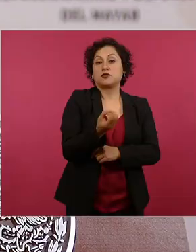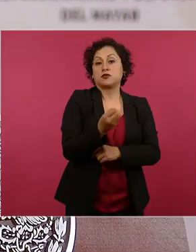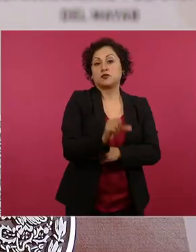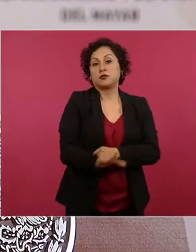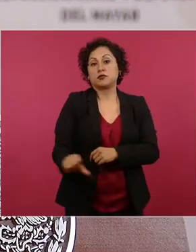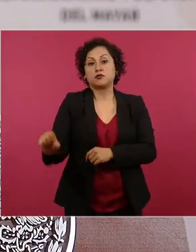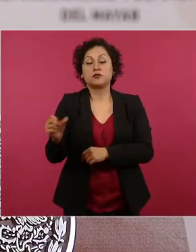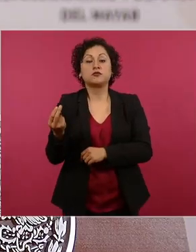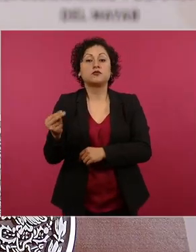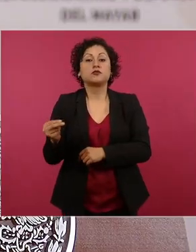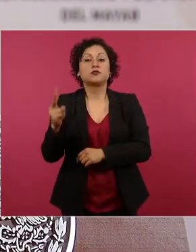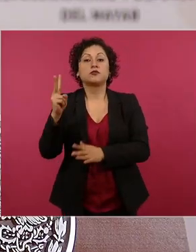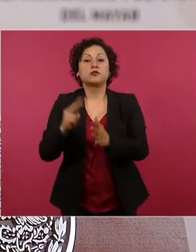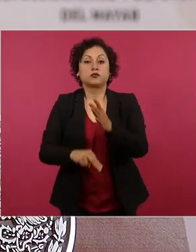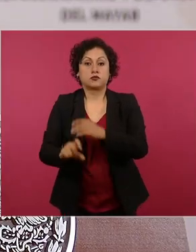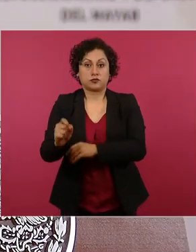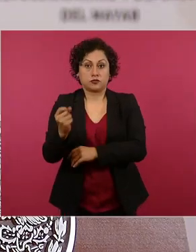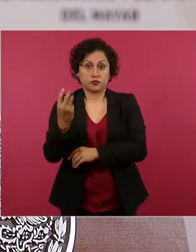de 2023.